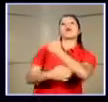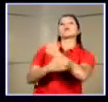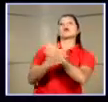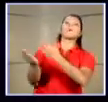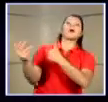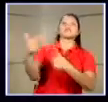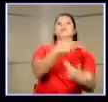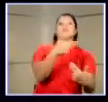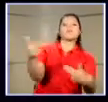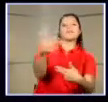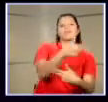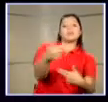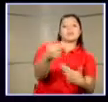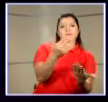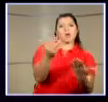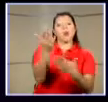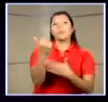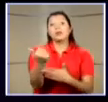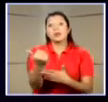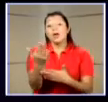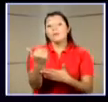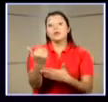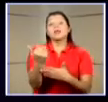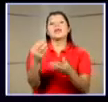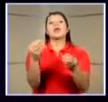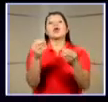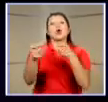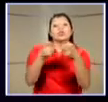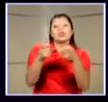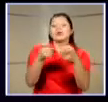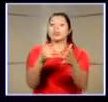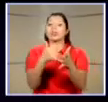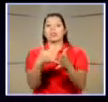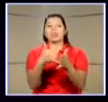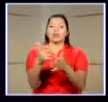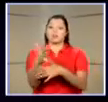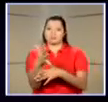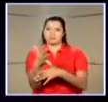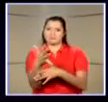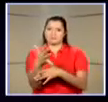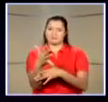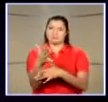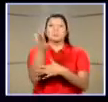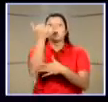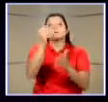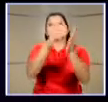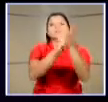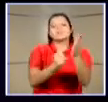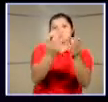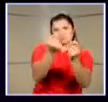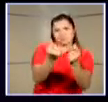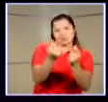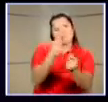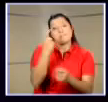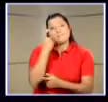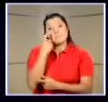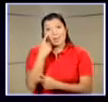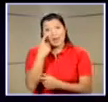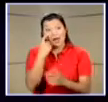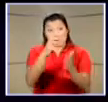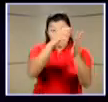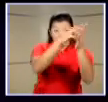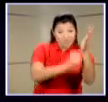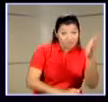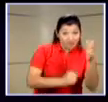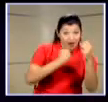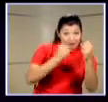económica invadan el país, porque se va a debilitar los controles. Y mire, recortarle plata a la fuerza pública, ahora que